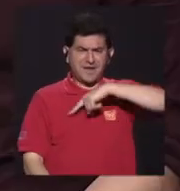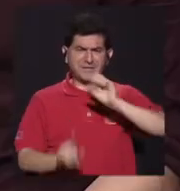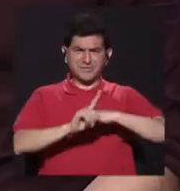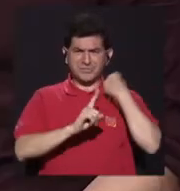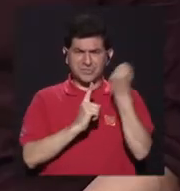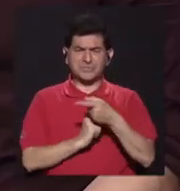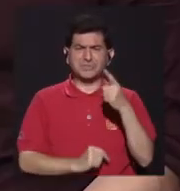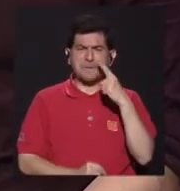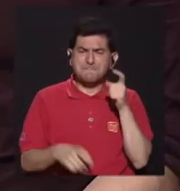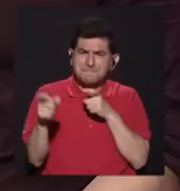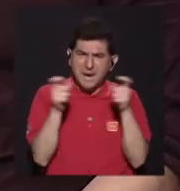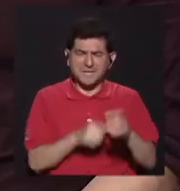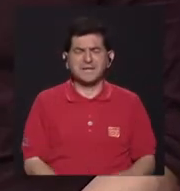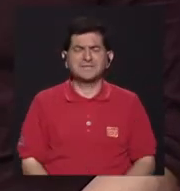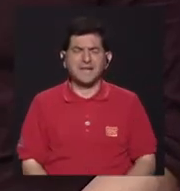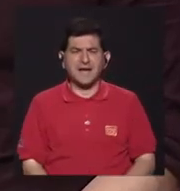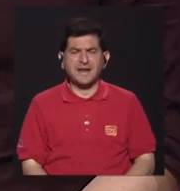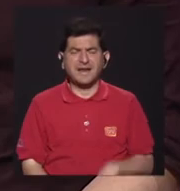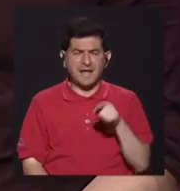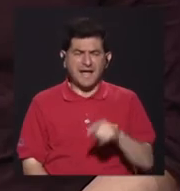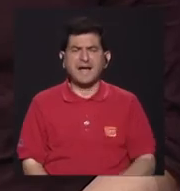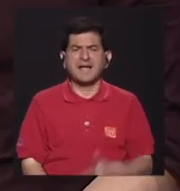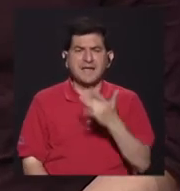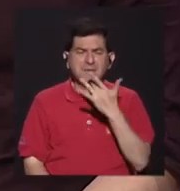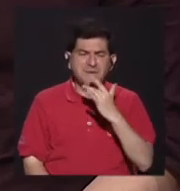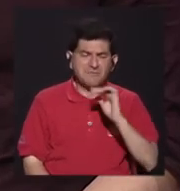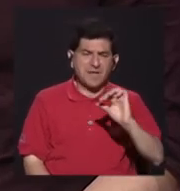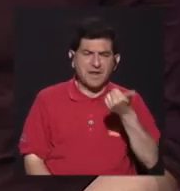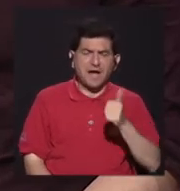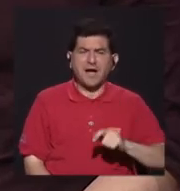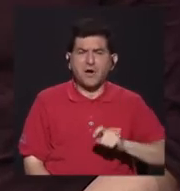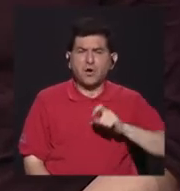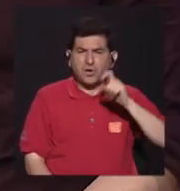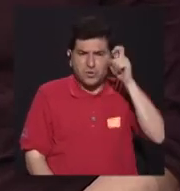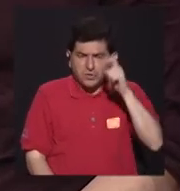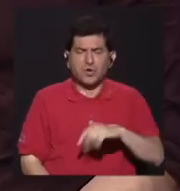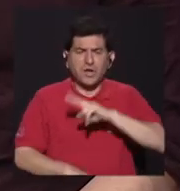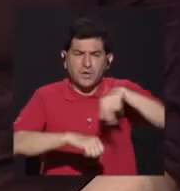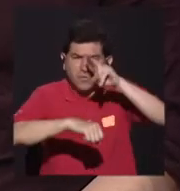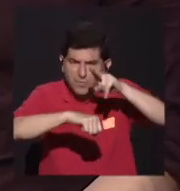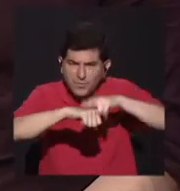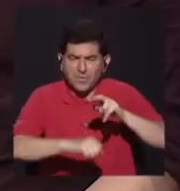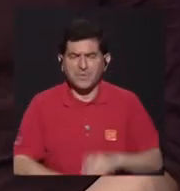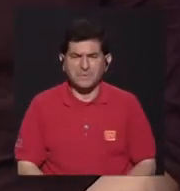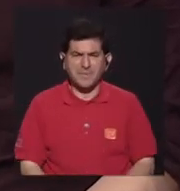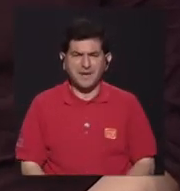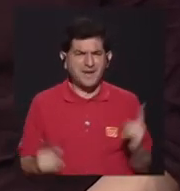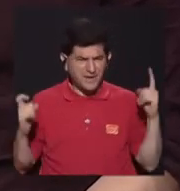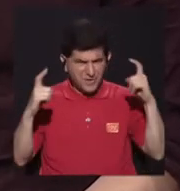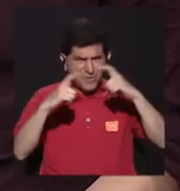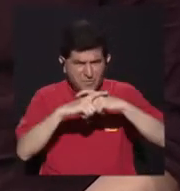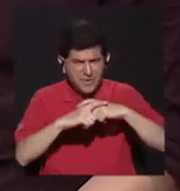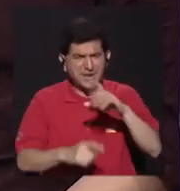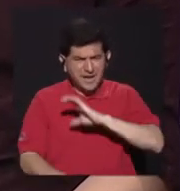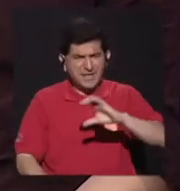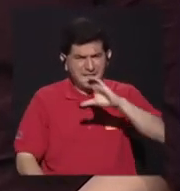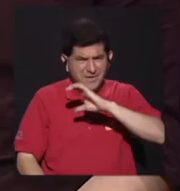sociedad patriarcal, heteronormativa y demás que respalda ese tipo de conductas. ¿Qué tan complicado es,